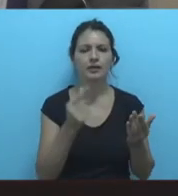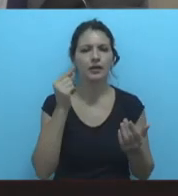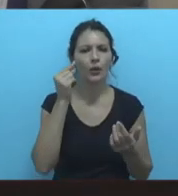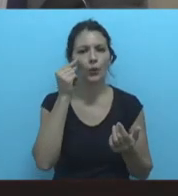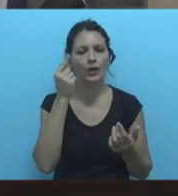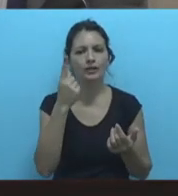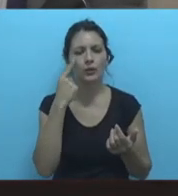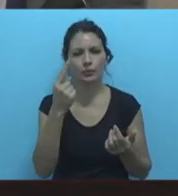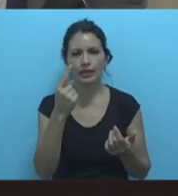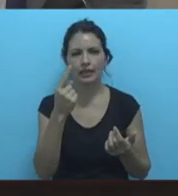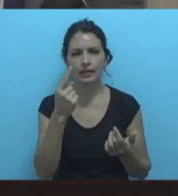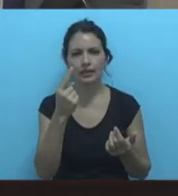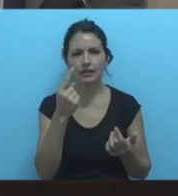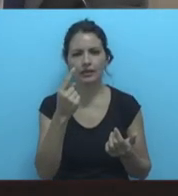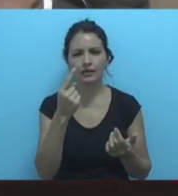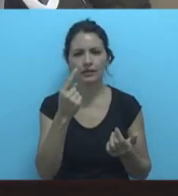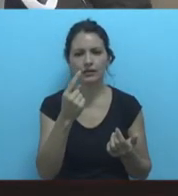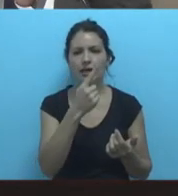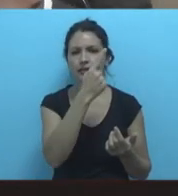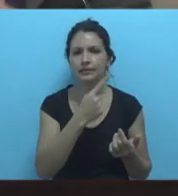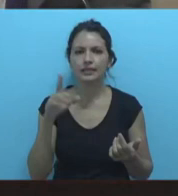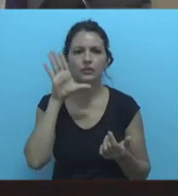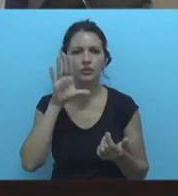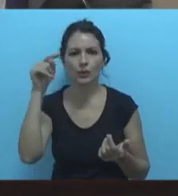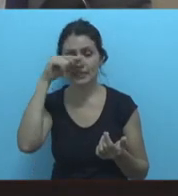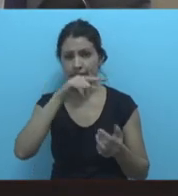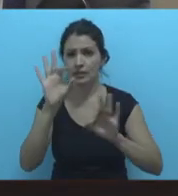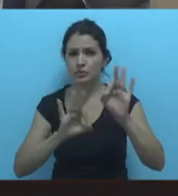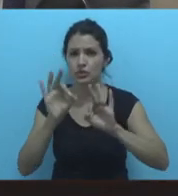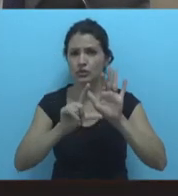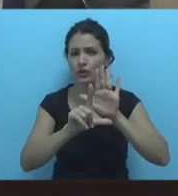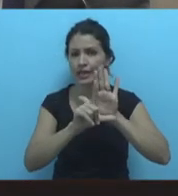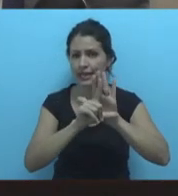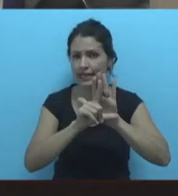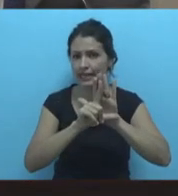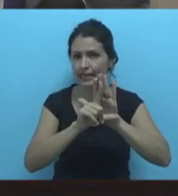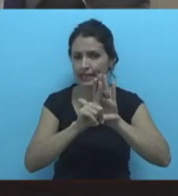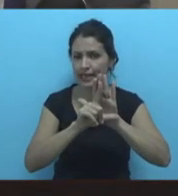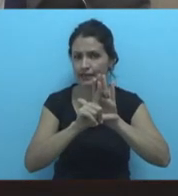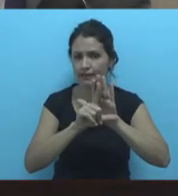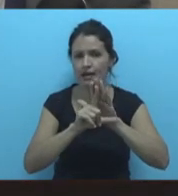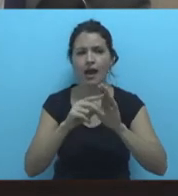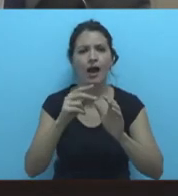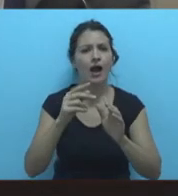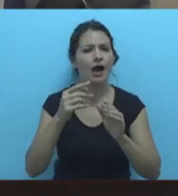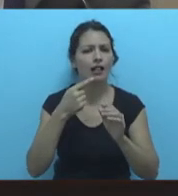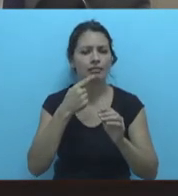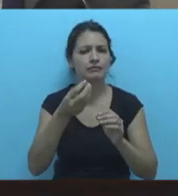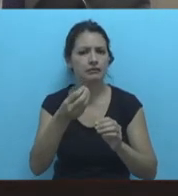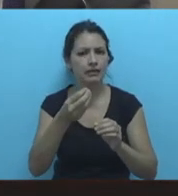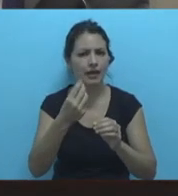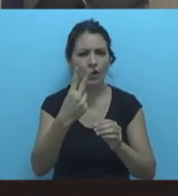Expediente 41.000. Expediente 41.157, proyecto de ley por el cual se prorroga en todos sus términos por el